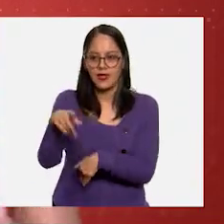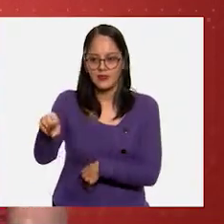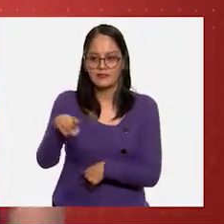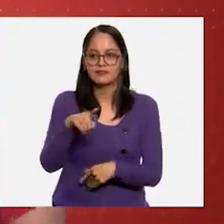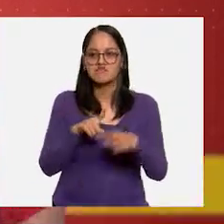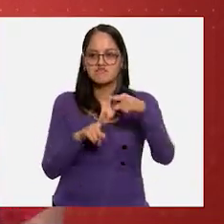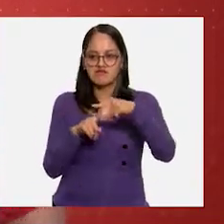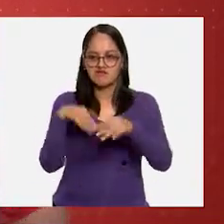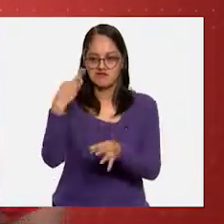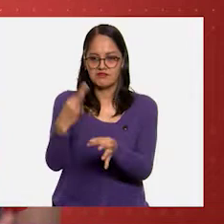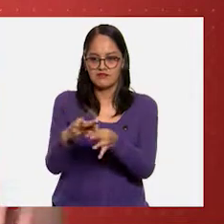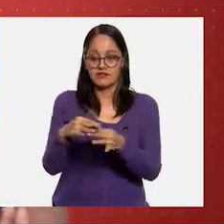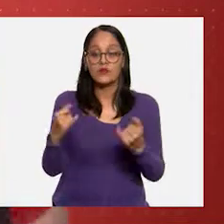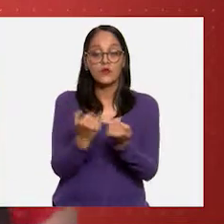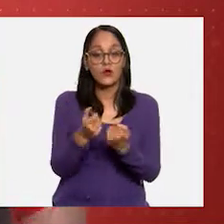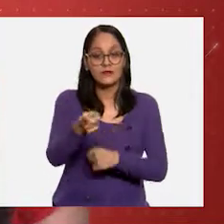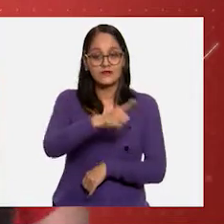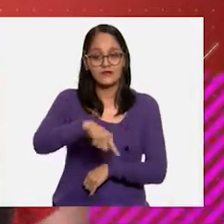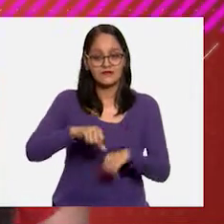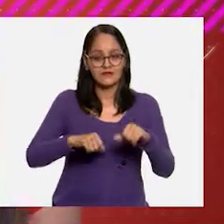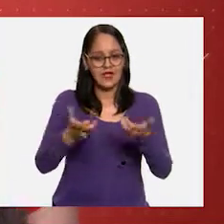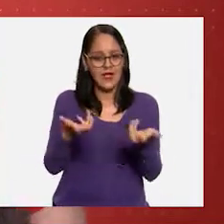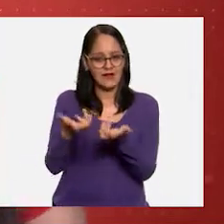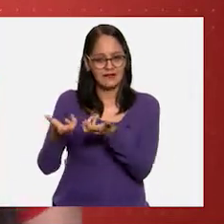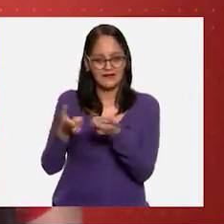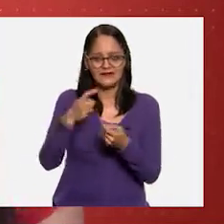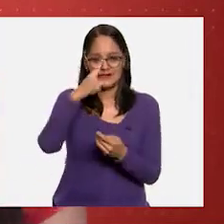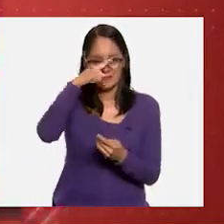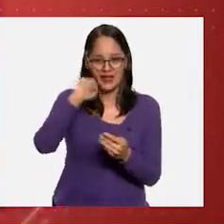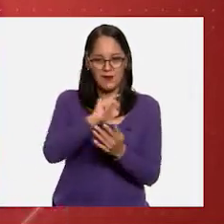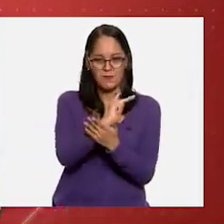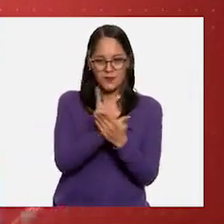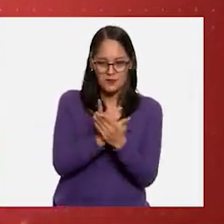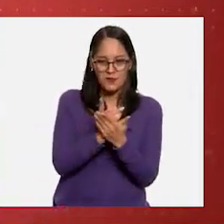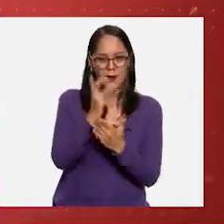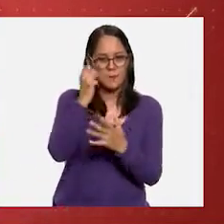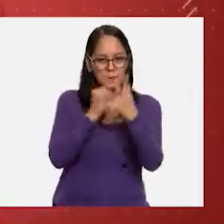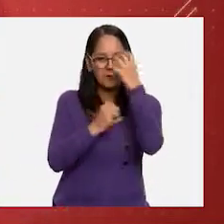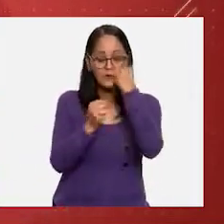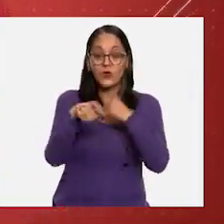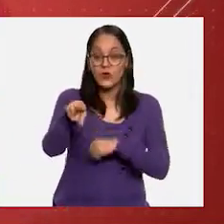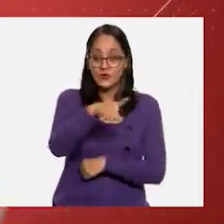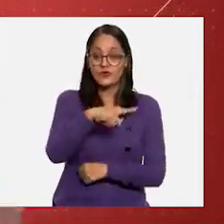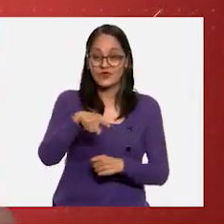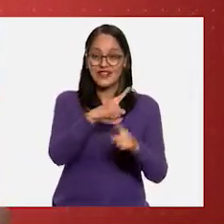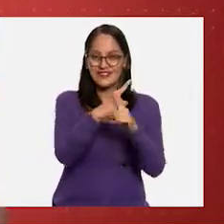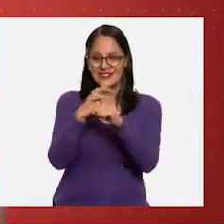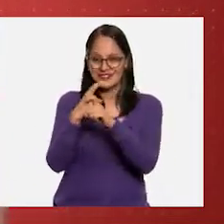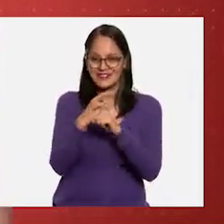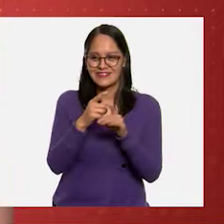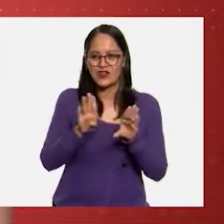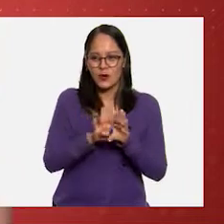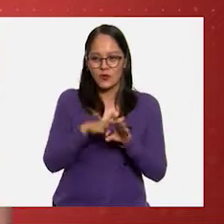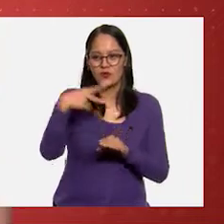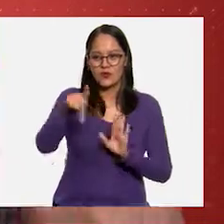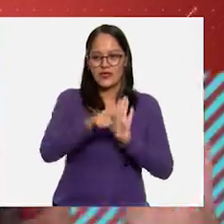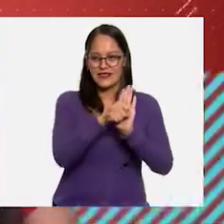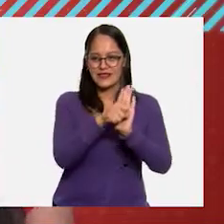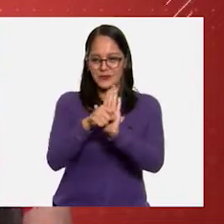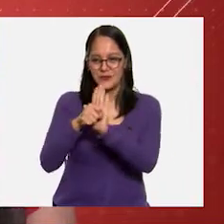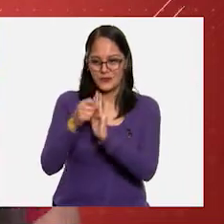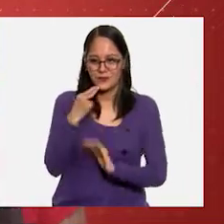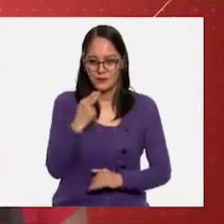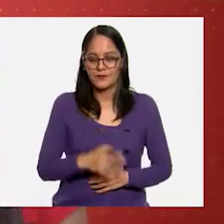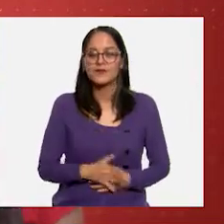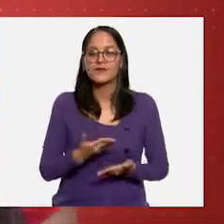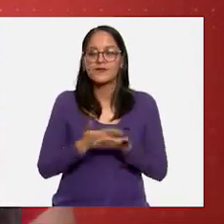Y experimentaron algunas acciones básicas de la programación, ya que codificaron instrucciones a través de símbolos. Vamos